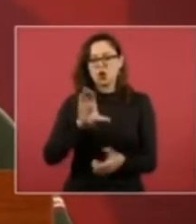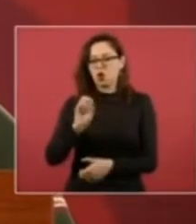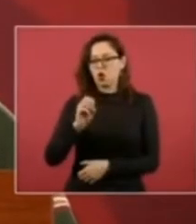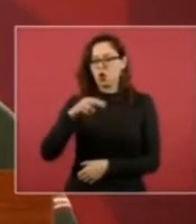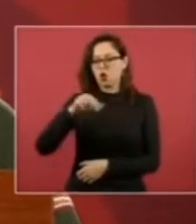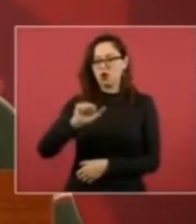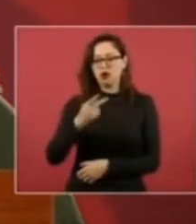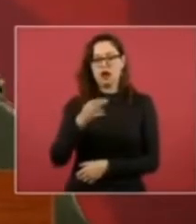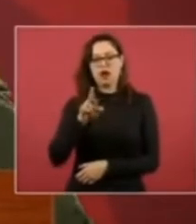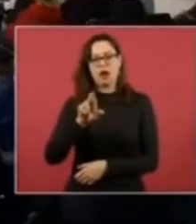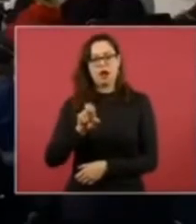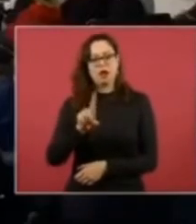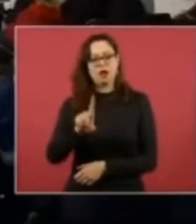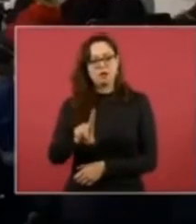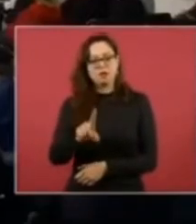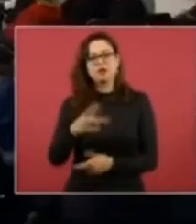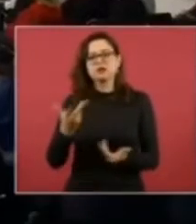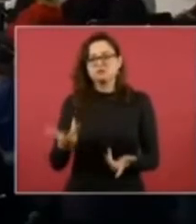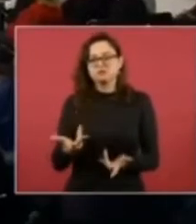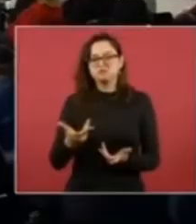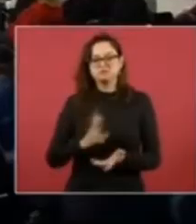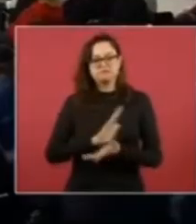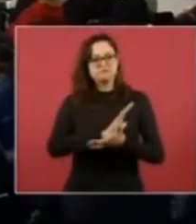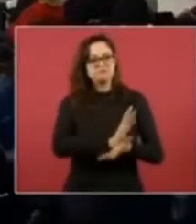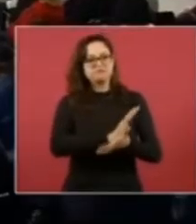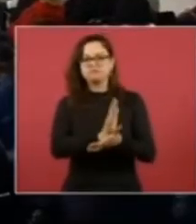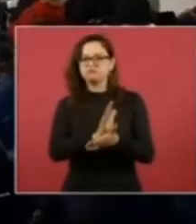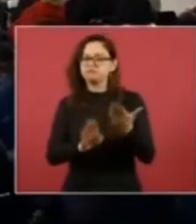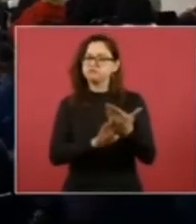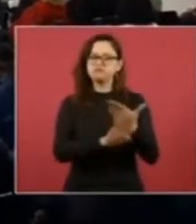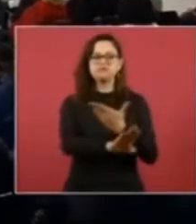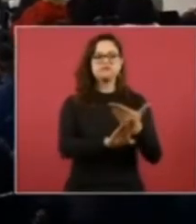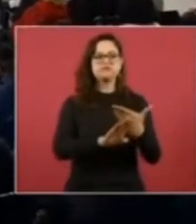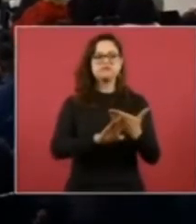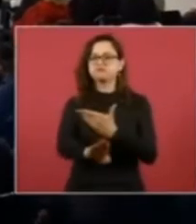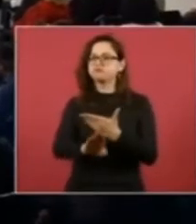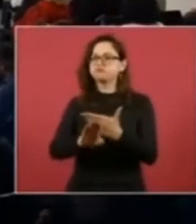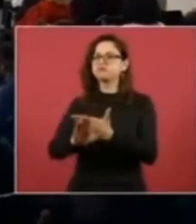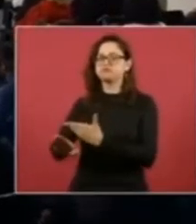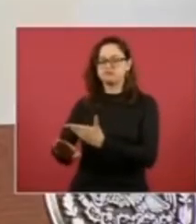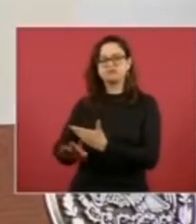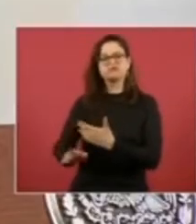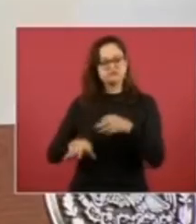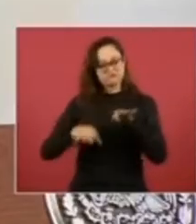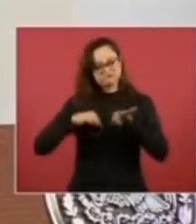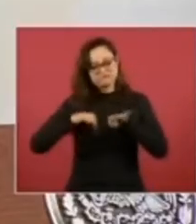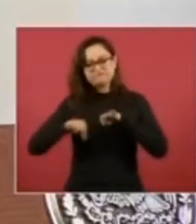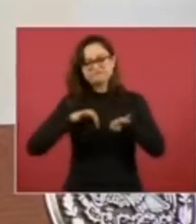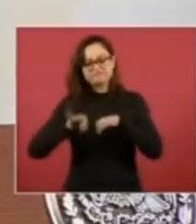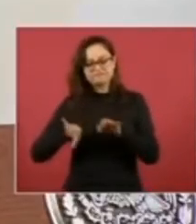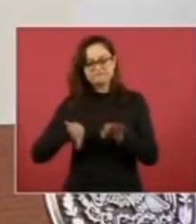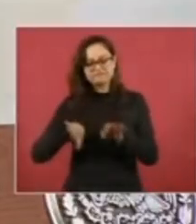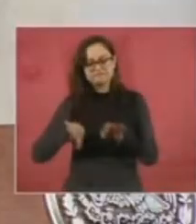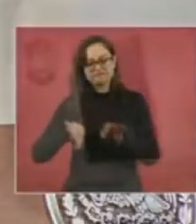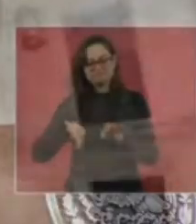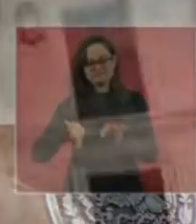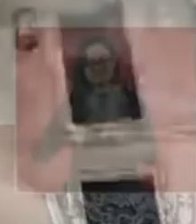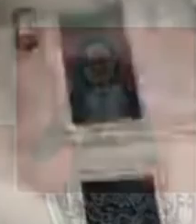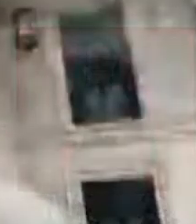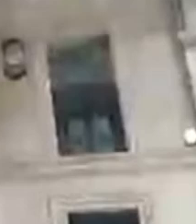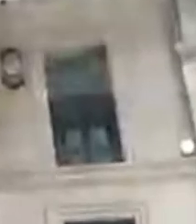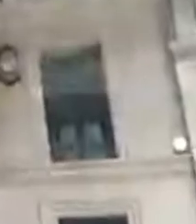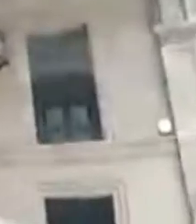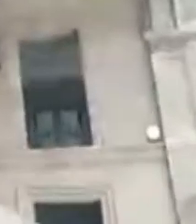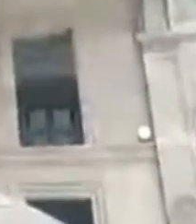por prevenir la discriminación. Todas estas causales que han sido muy constantes.